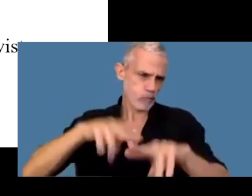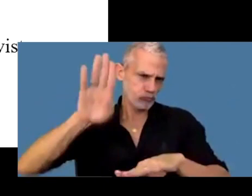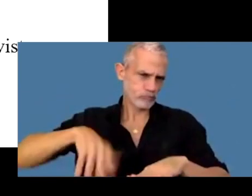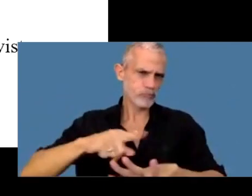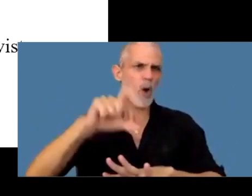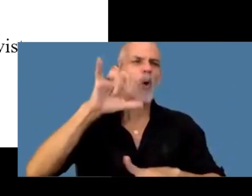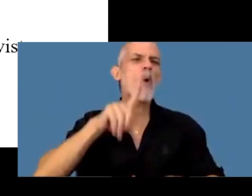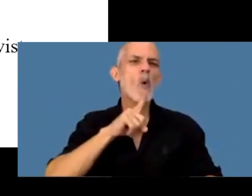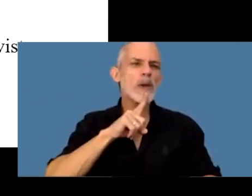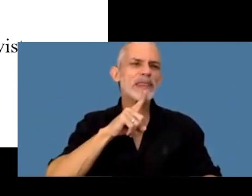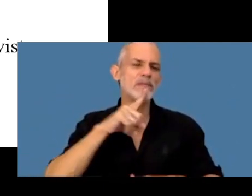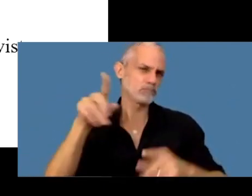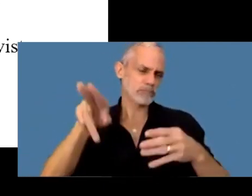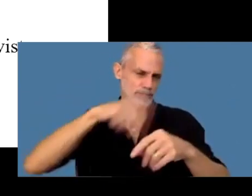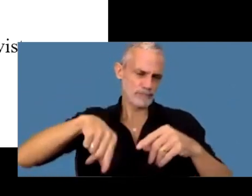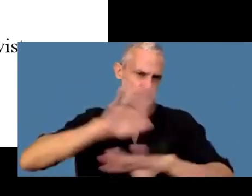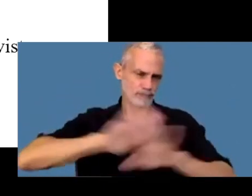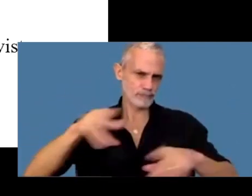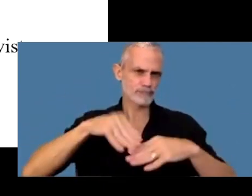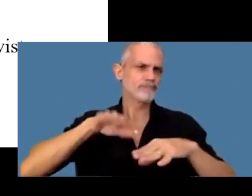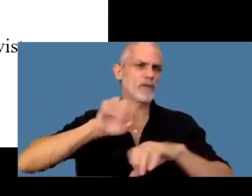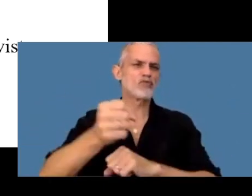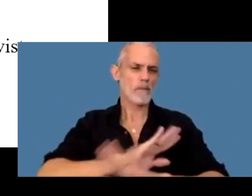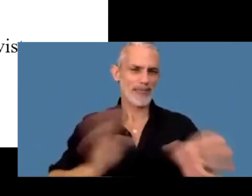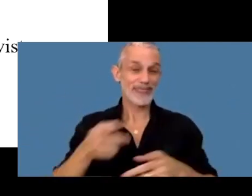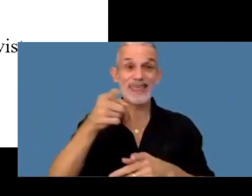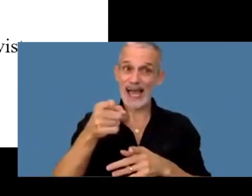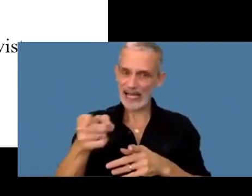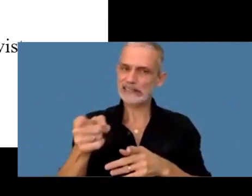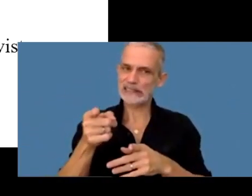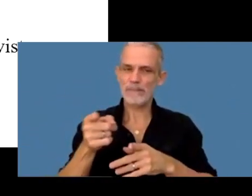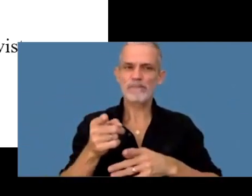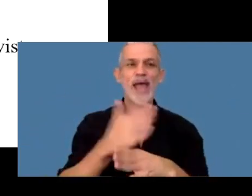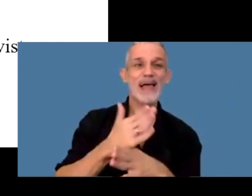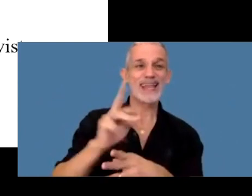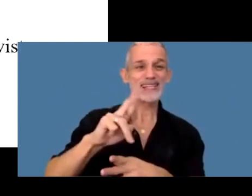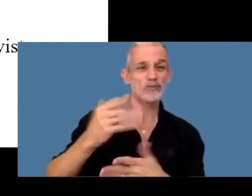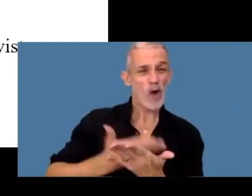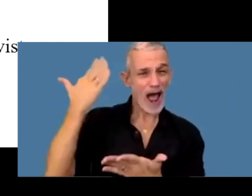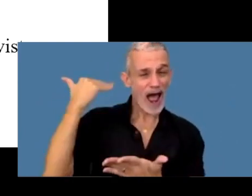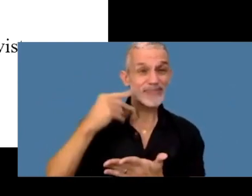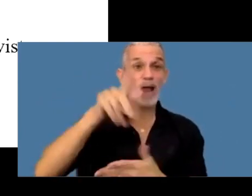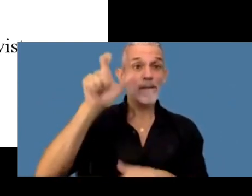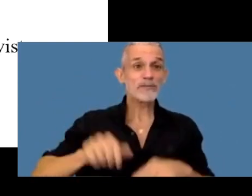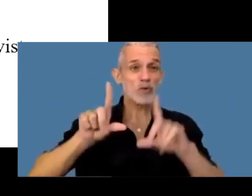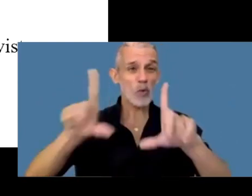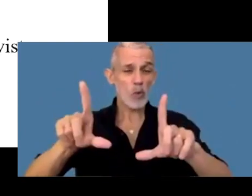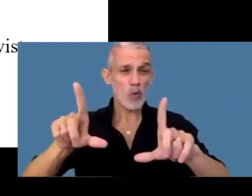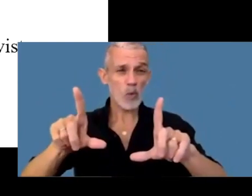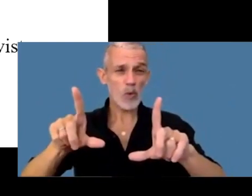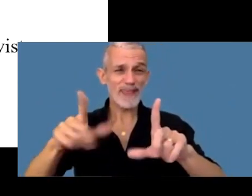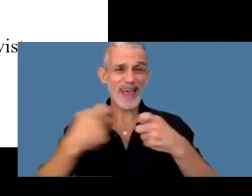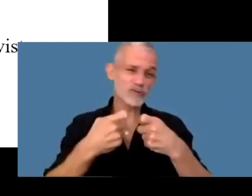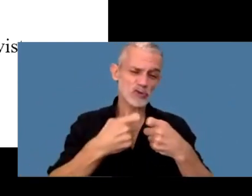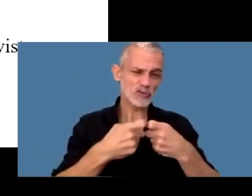única de identificación tributaria. Cuestión que antes de esta resolución, cuando una persona jurídica tenía ya un